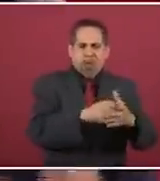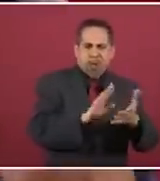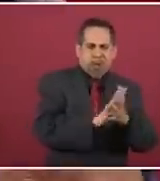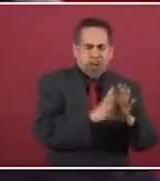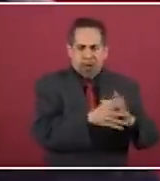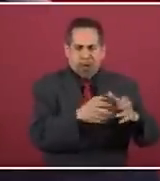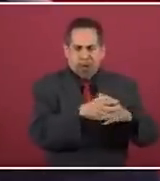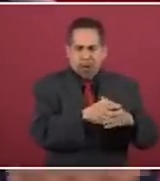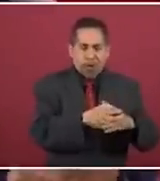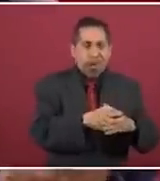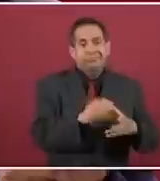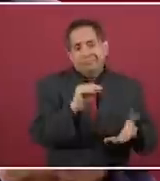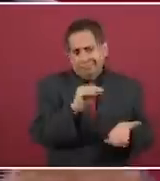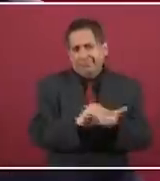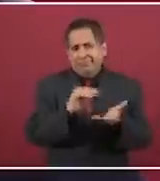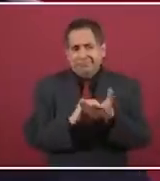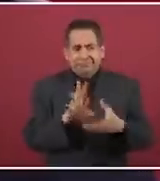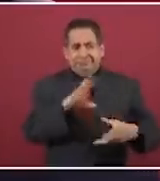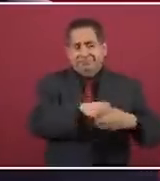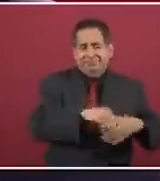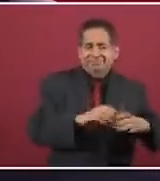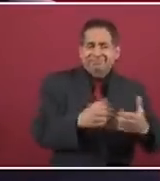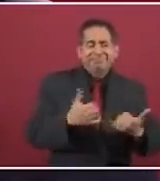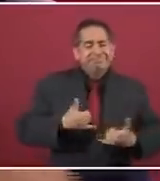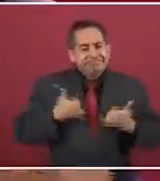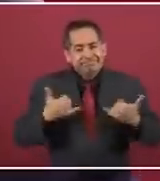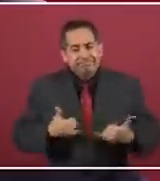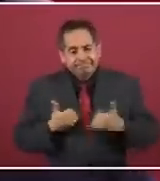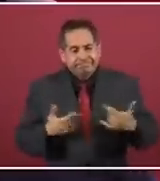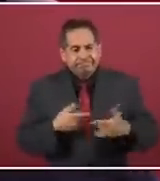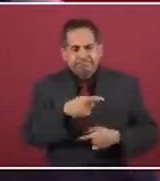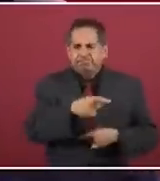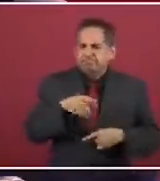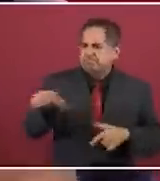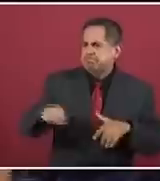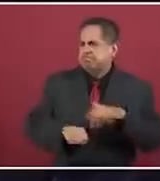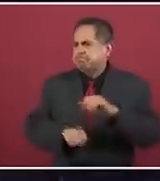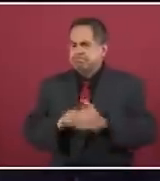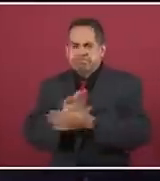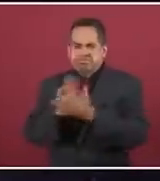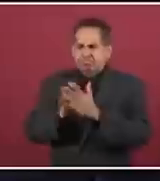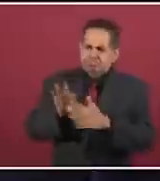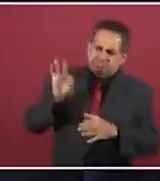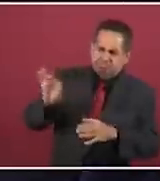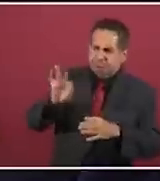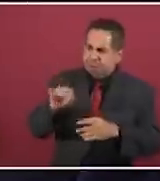están integradas por jóvenes que reclutan, que enganchan.